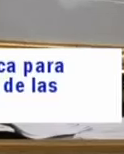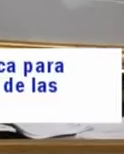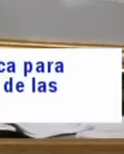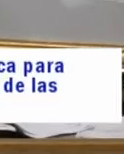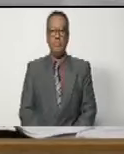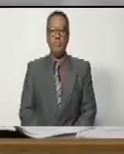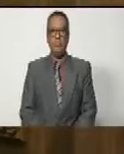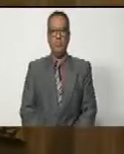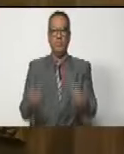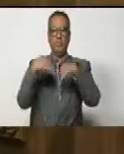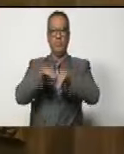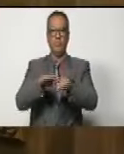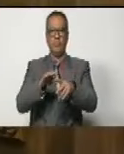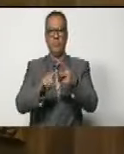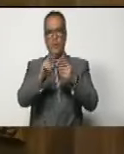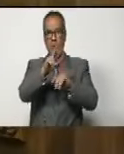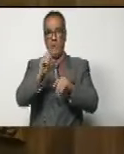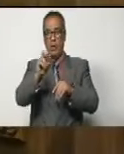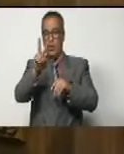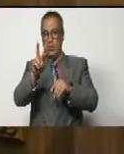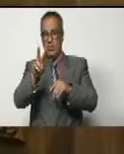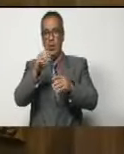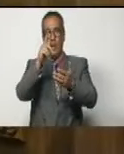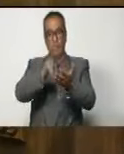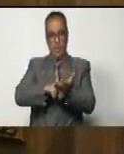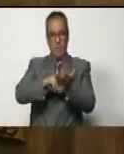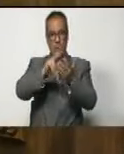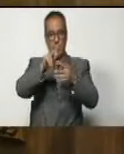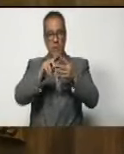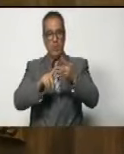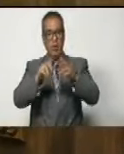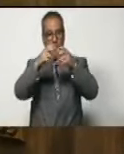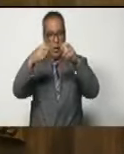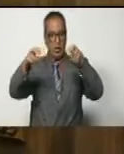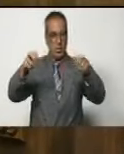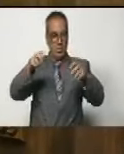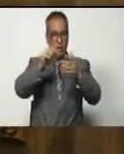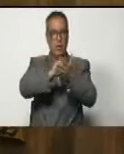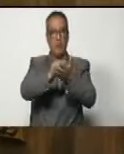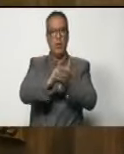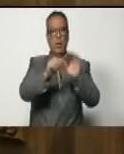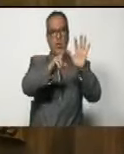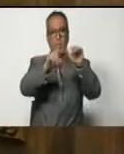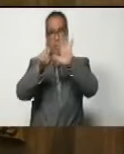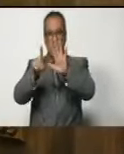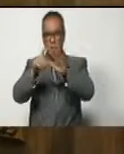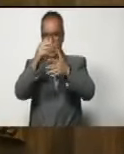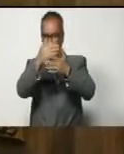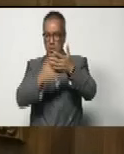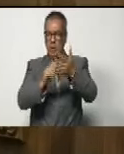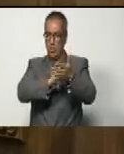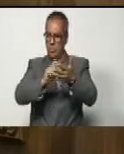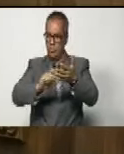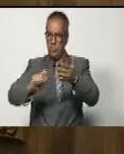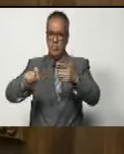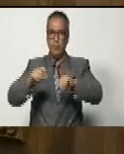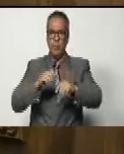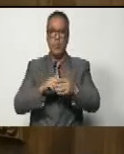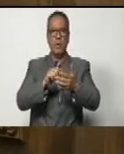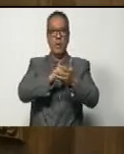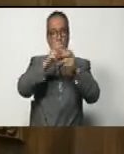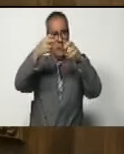Aprobado. Siguiente. Ducentésimo segundo. Se sugiere aprobar sin modificación la denominación del epígrafe del artículo 86, el cual queda redactado en los siguientes